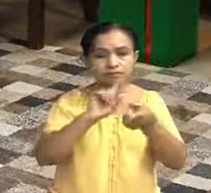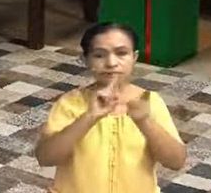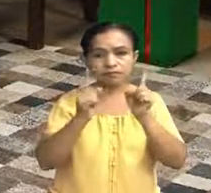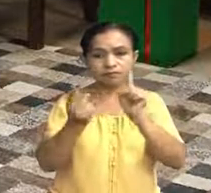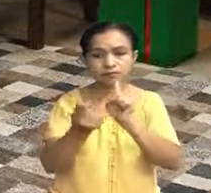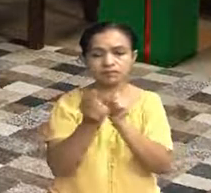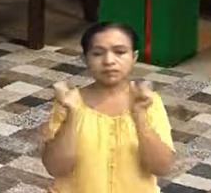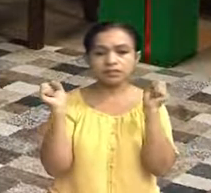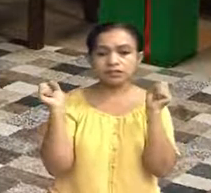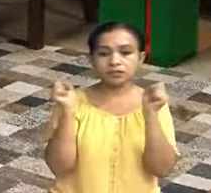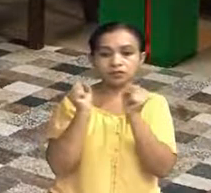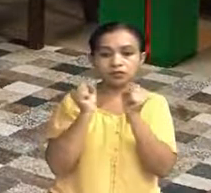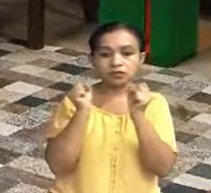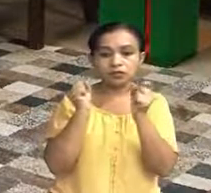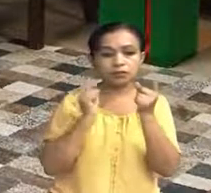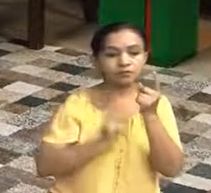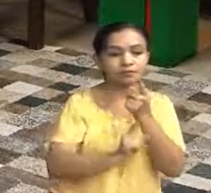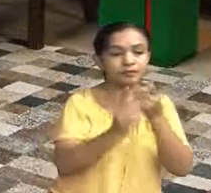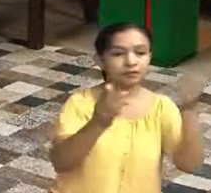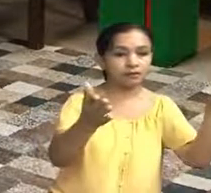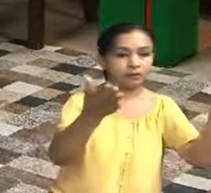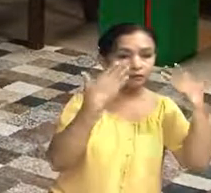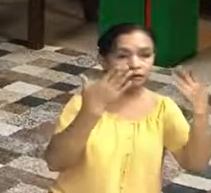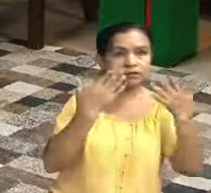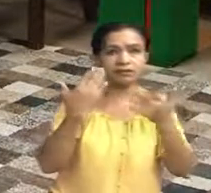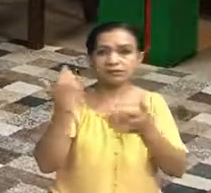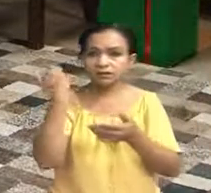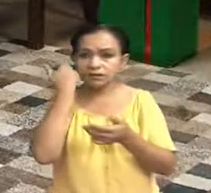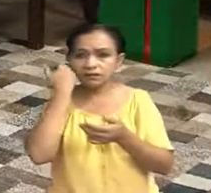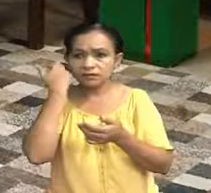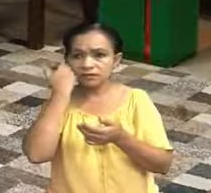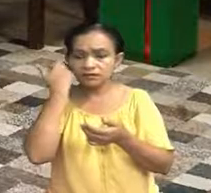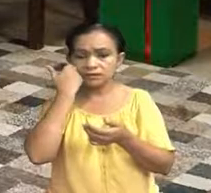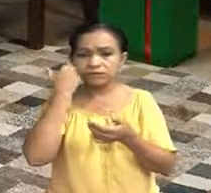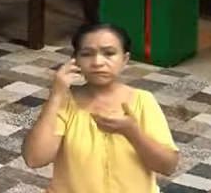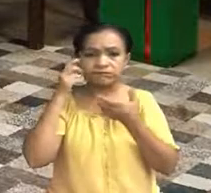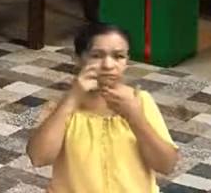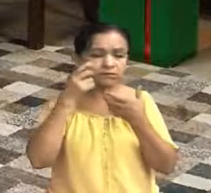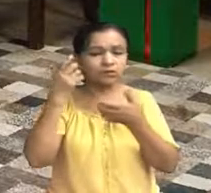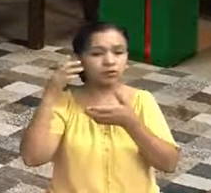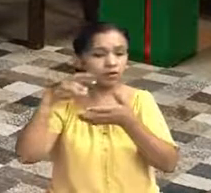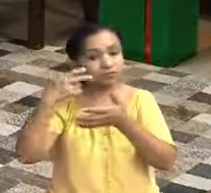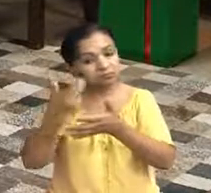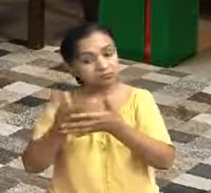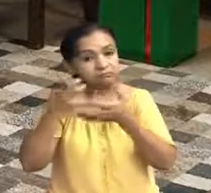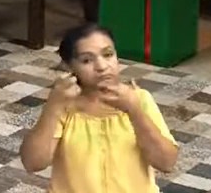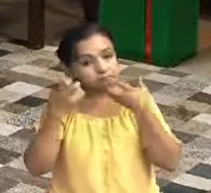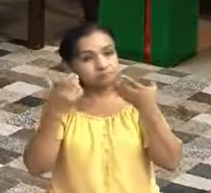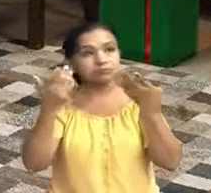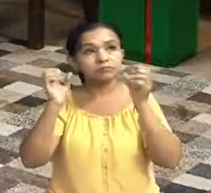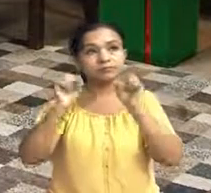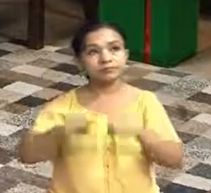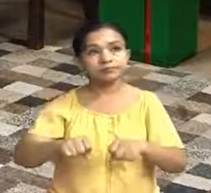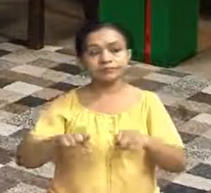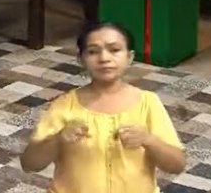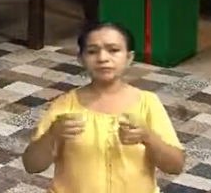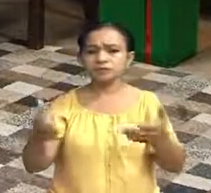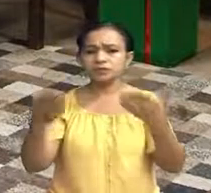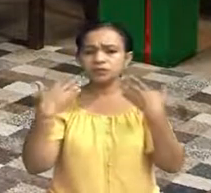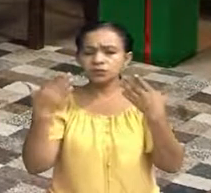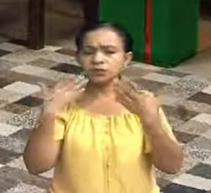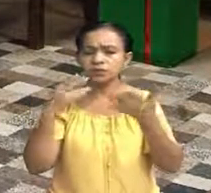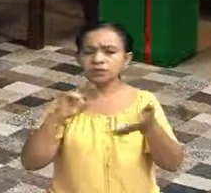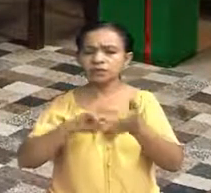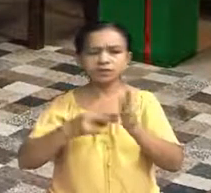brusco de temperatura, puede ser de origen infeccioso, incluso traumático. Uh-huh. En el cambio de temperatura, ¿a